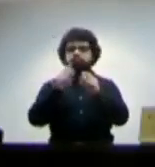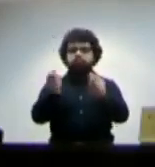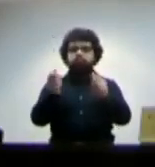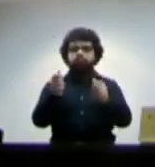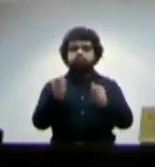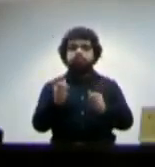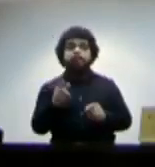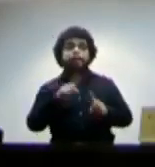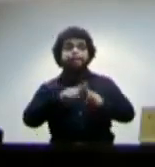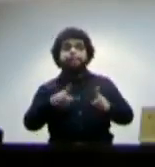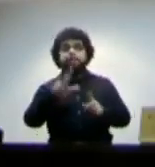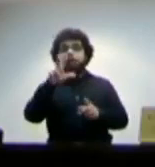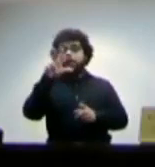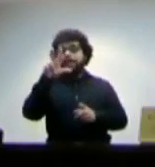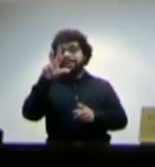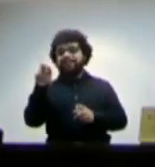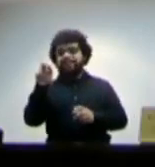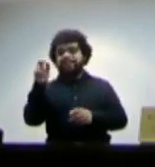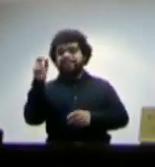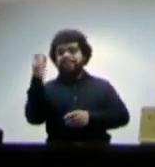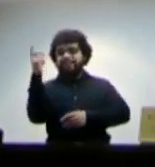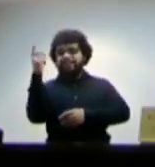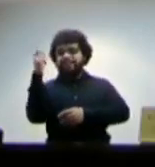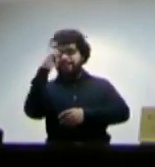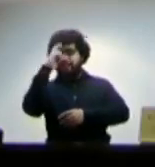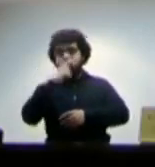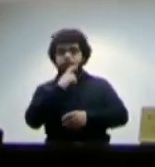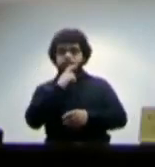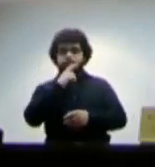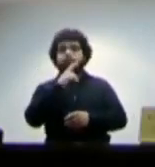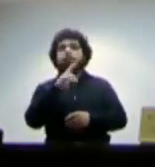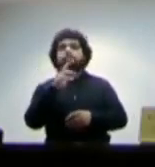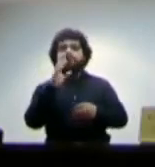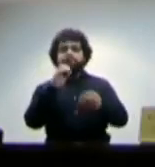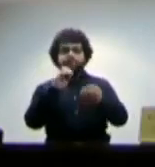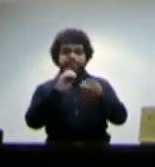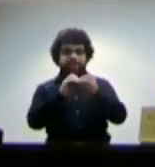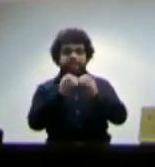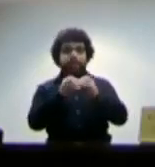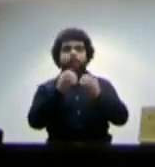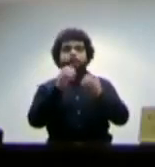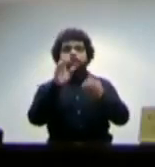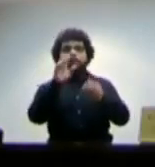Nos falla la unidad 1 de Aguirre. ¿Por qué falló?